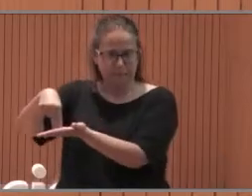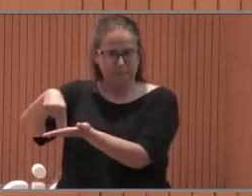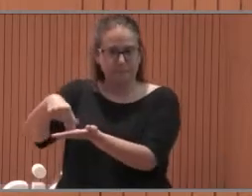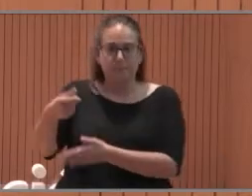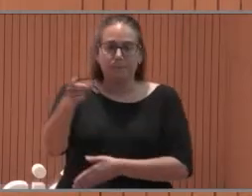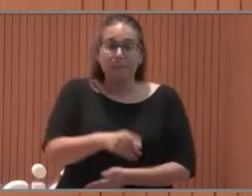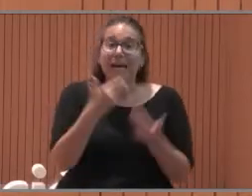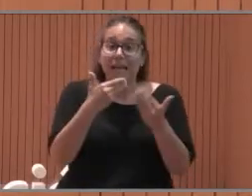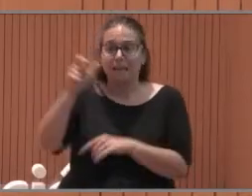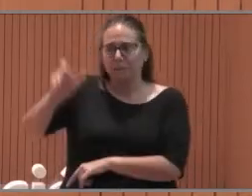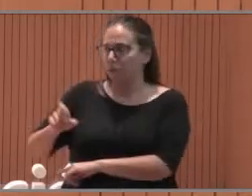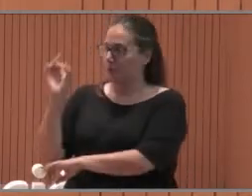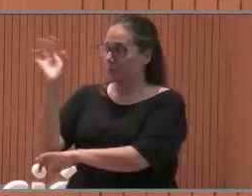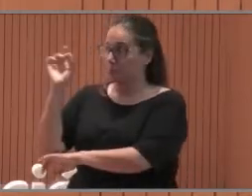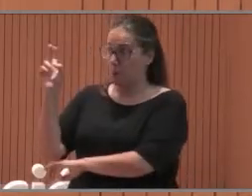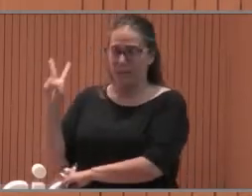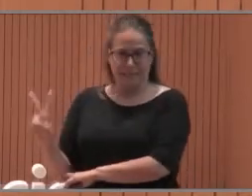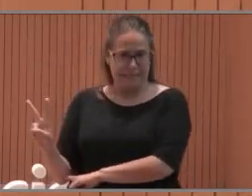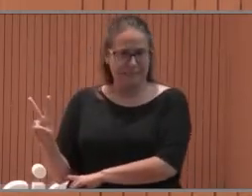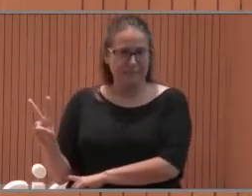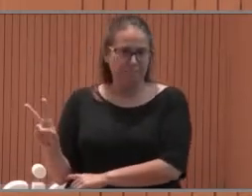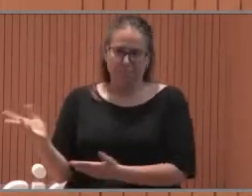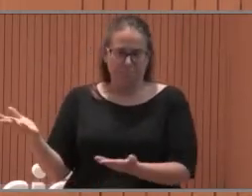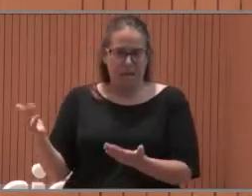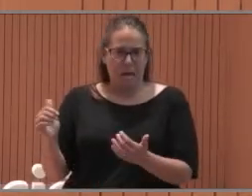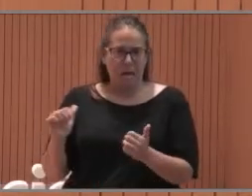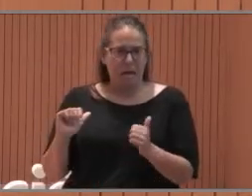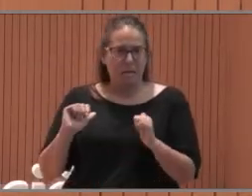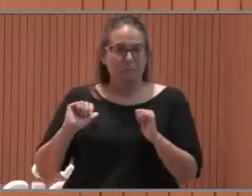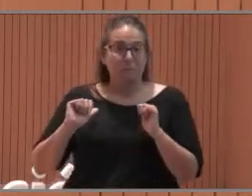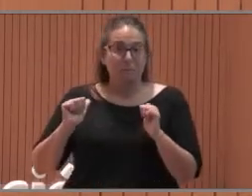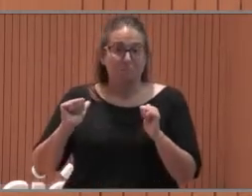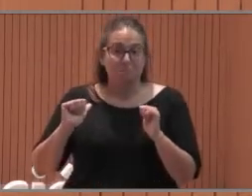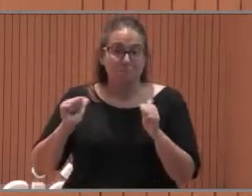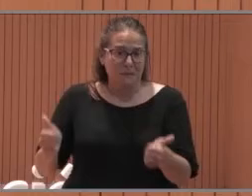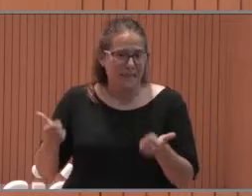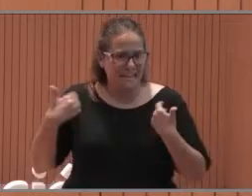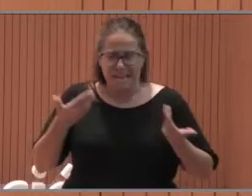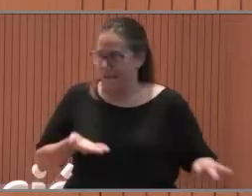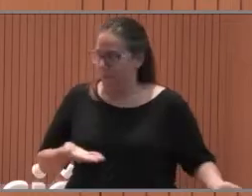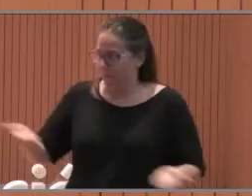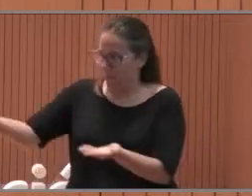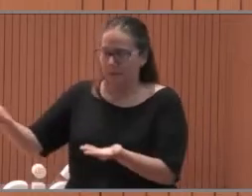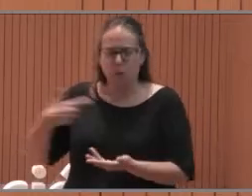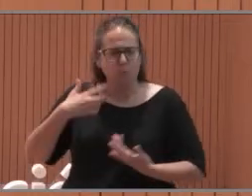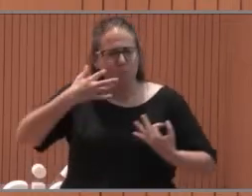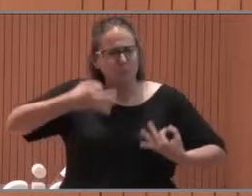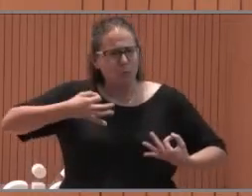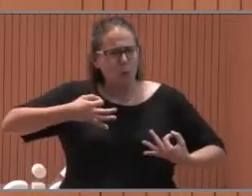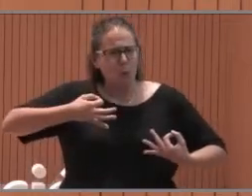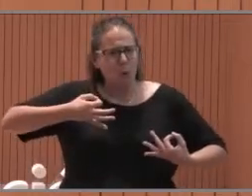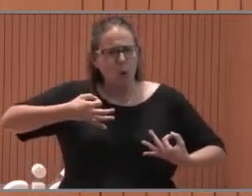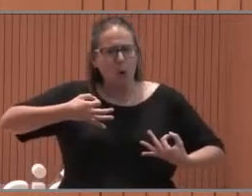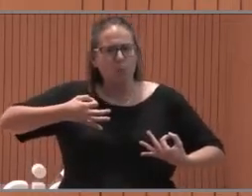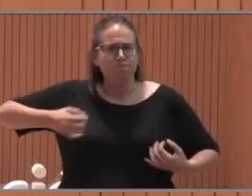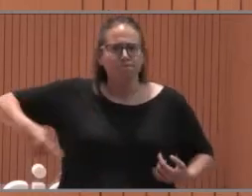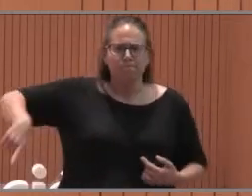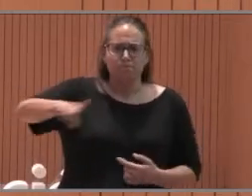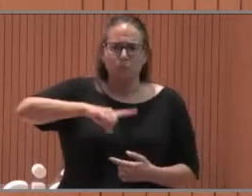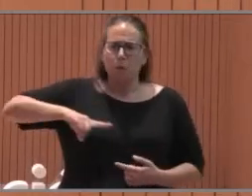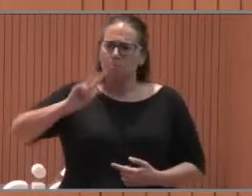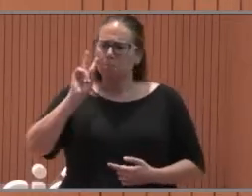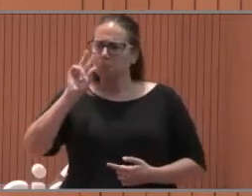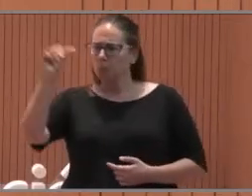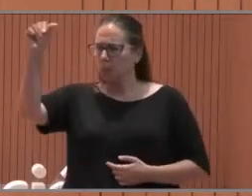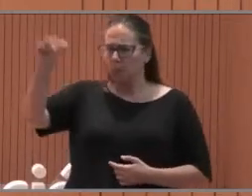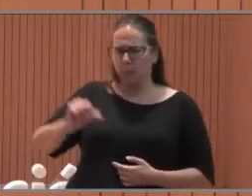gracias a los ponentes, que sin más preámbulo ya les doy paso, y estoy seguro de que, aparte que les va a resultar muy clarificador e